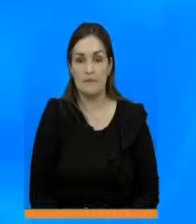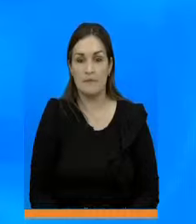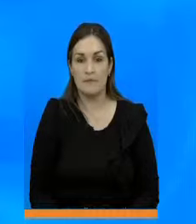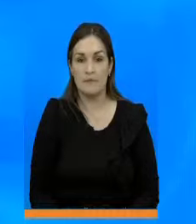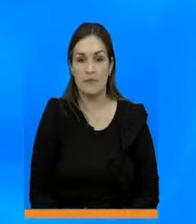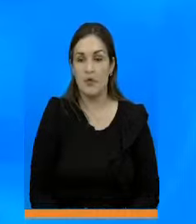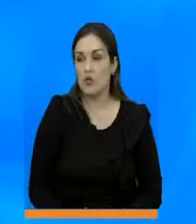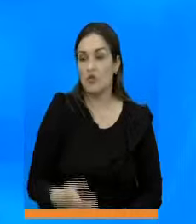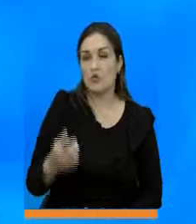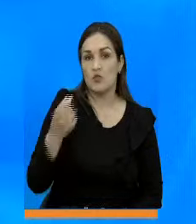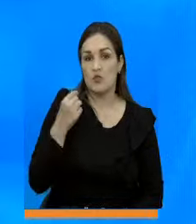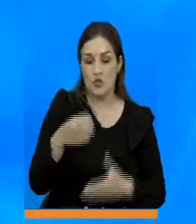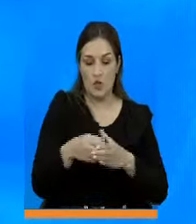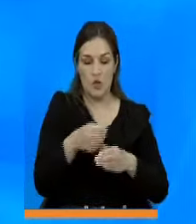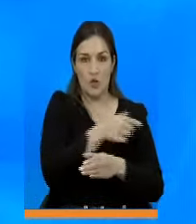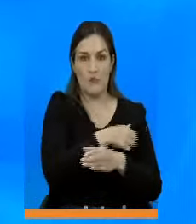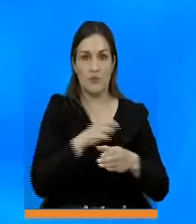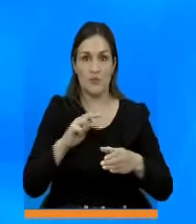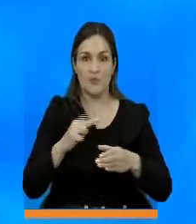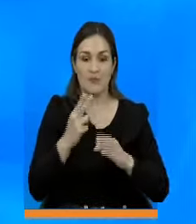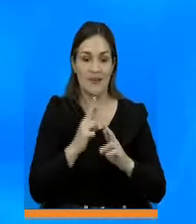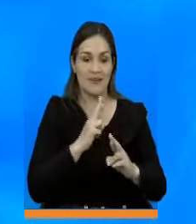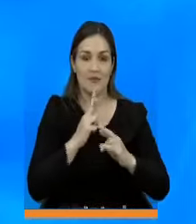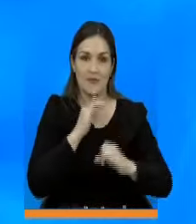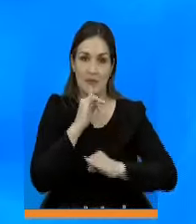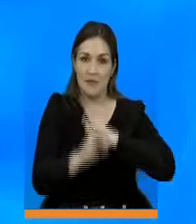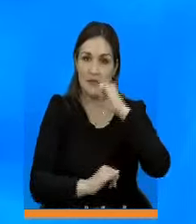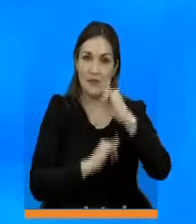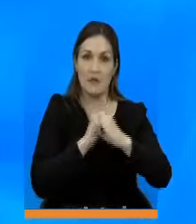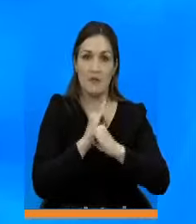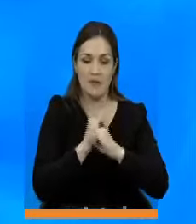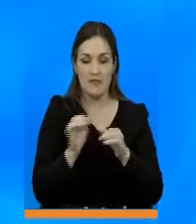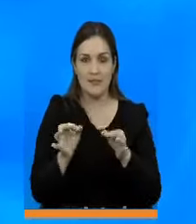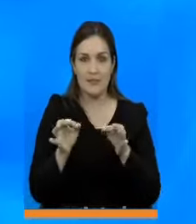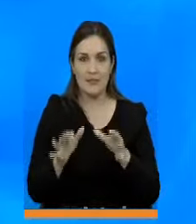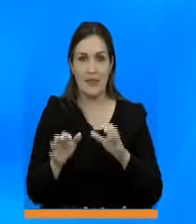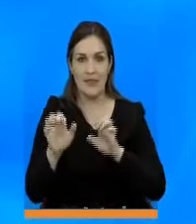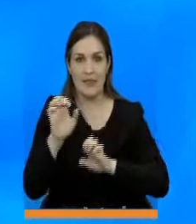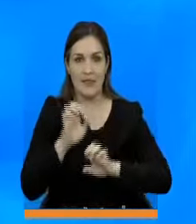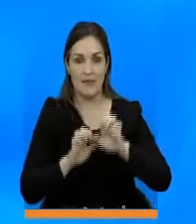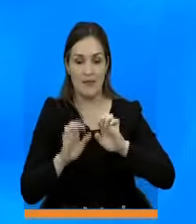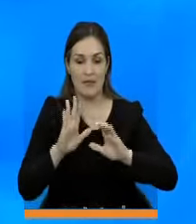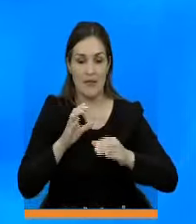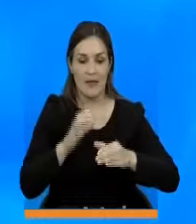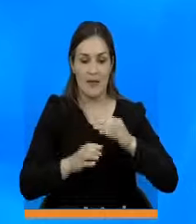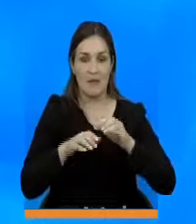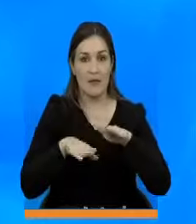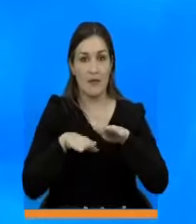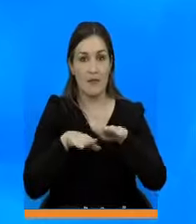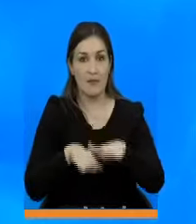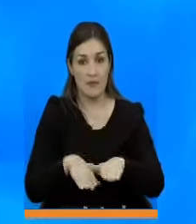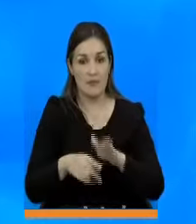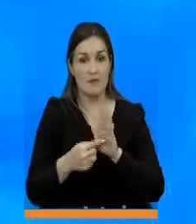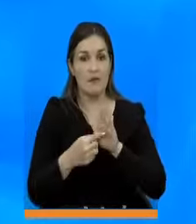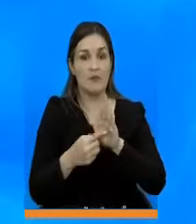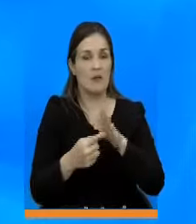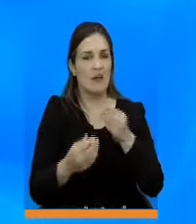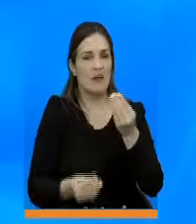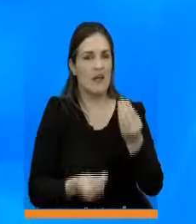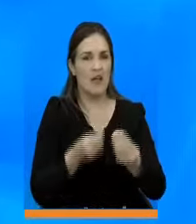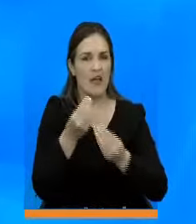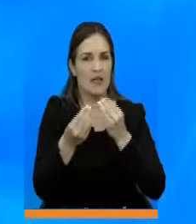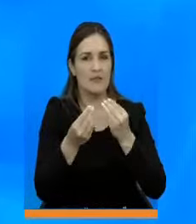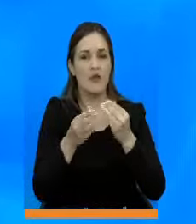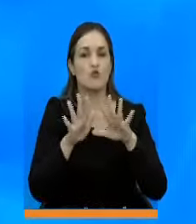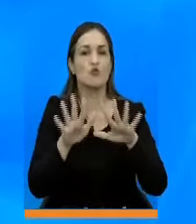las últimas horas, la Comisión Segunda de Relaciones Internacionales, Seguridad y Defensa de la Cámara de Representantes realizó una sesión